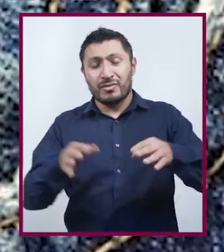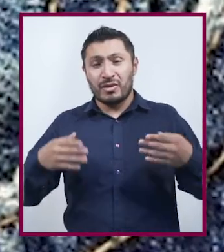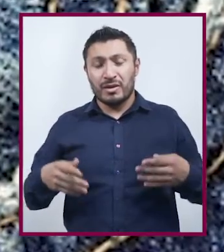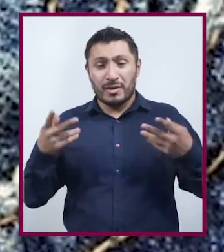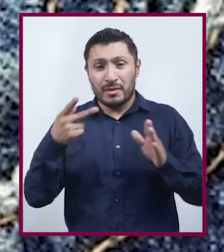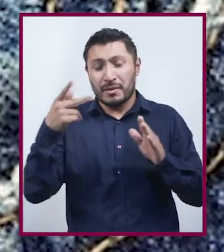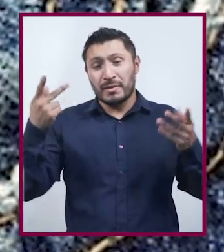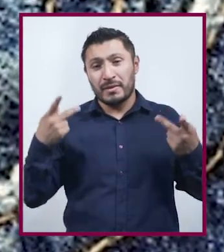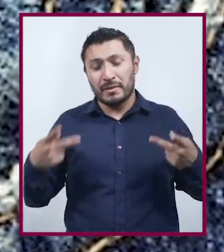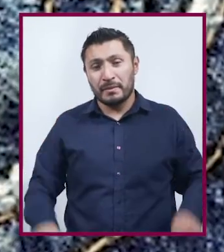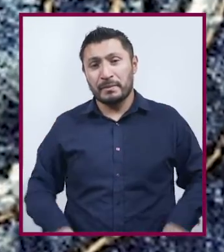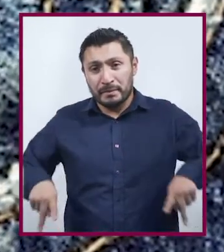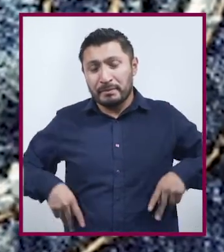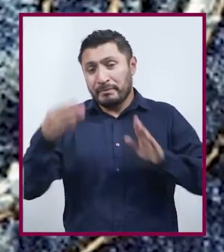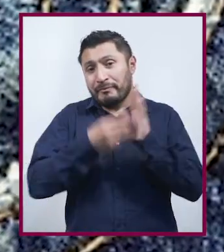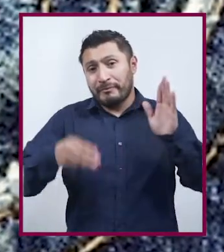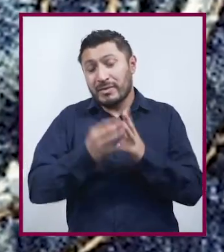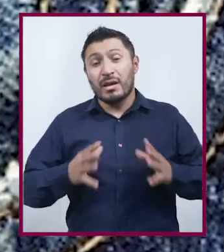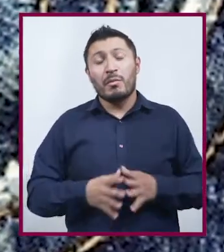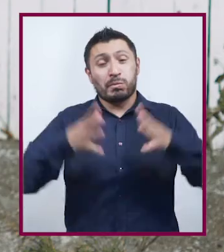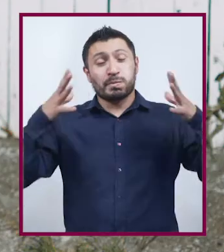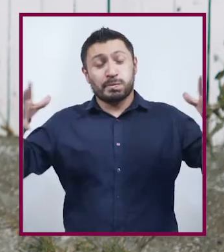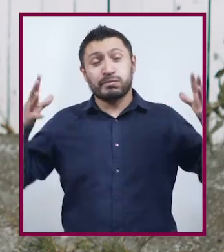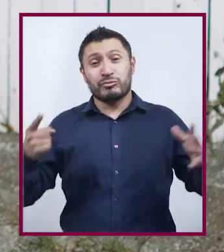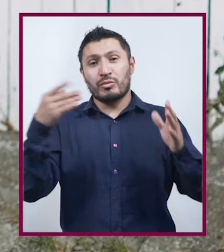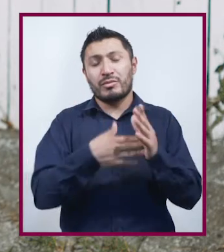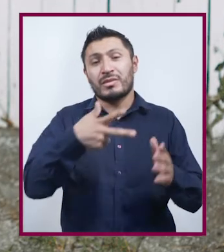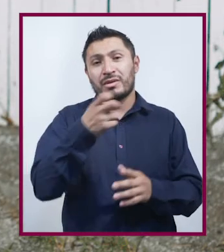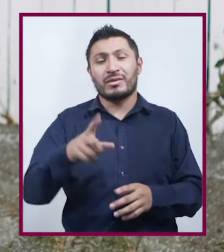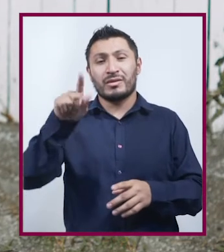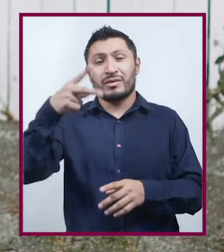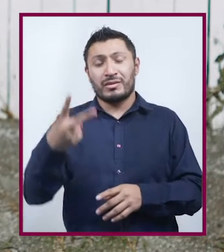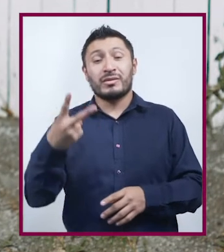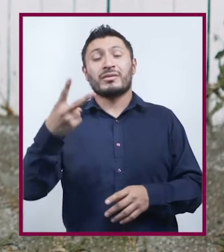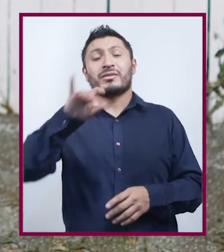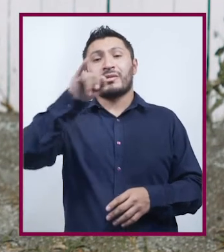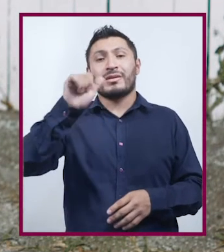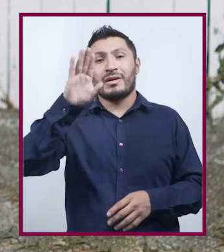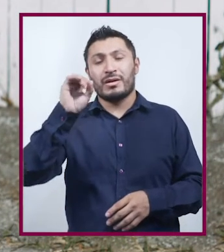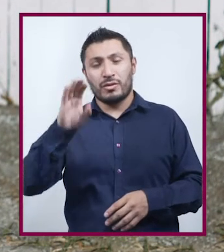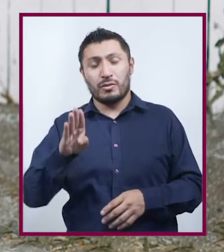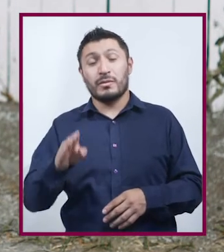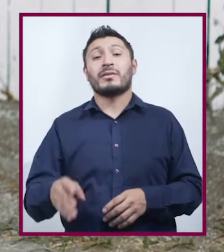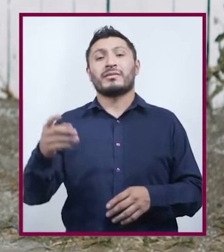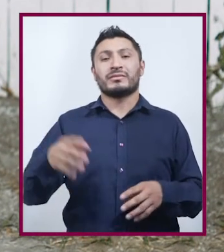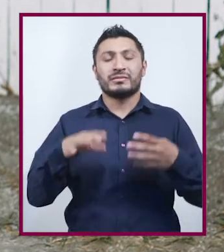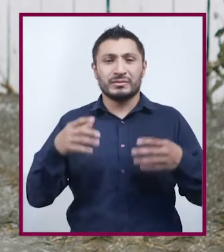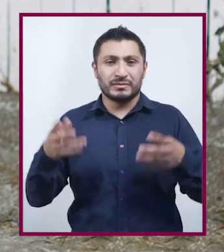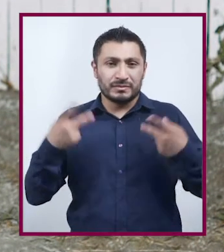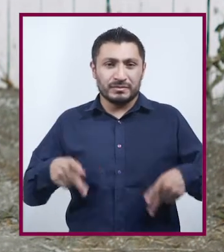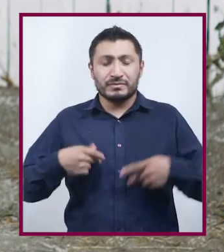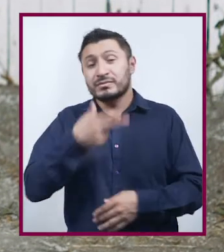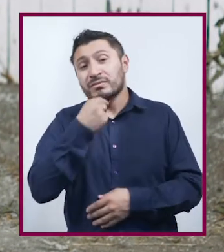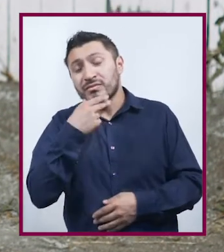de mezclilla a gran escala. En 1872, Jacob Davis, un sastre de origen judío, quien le